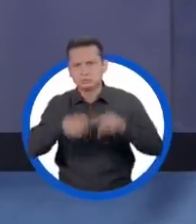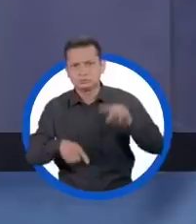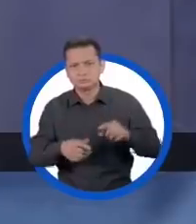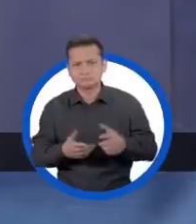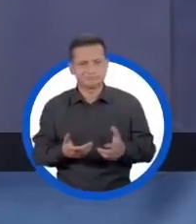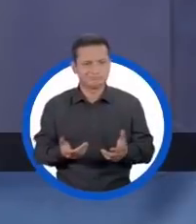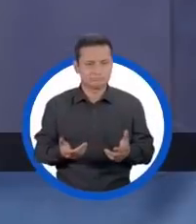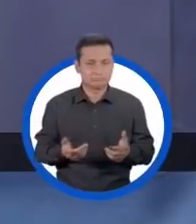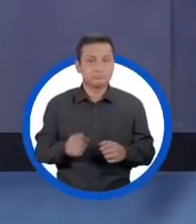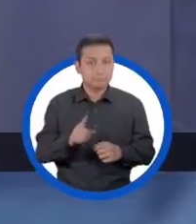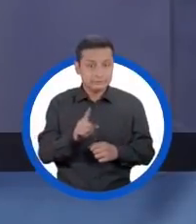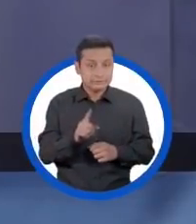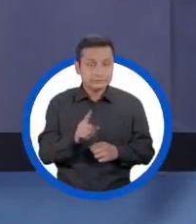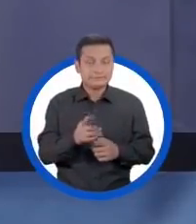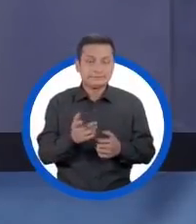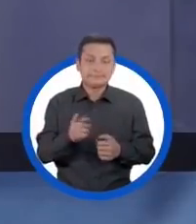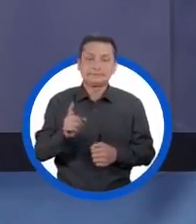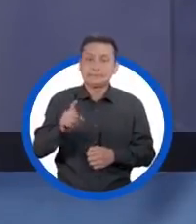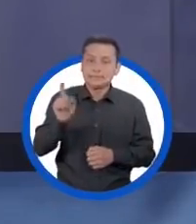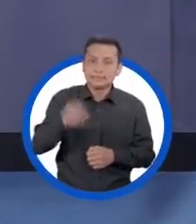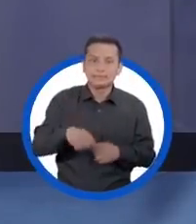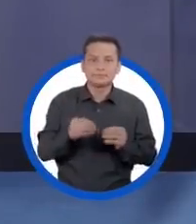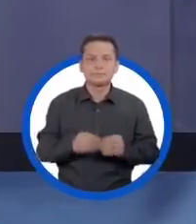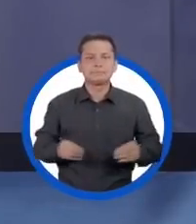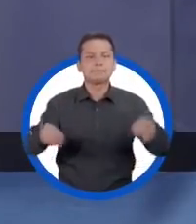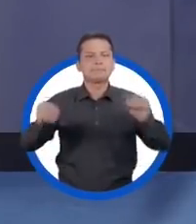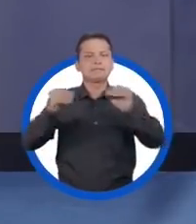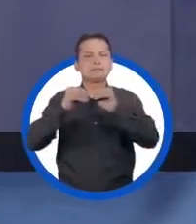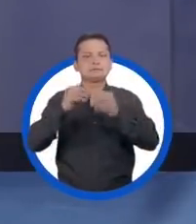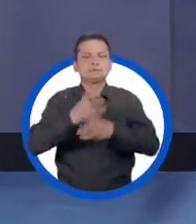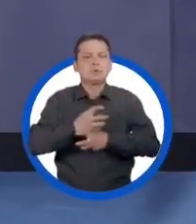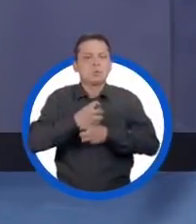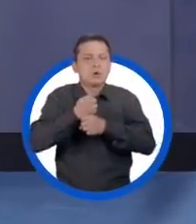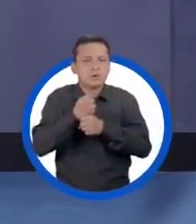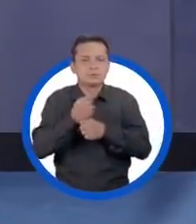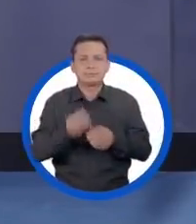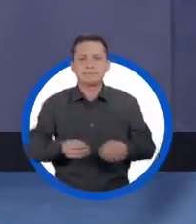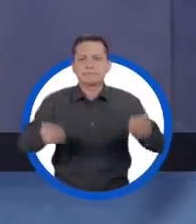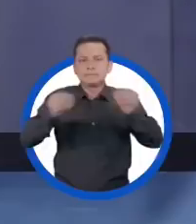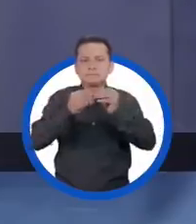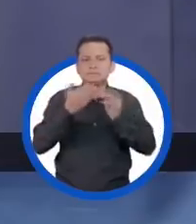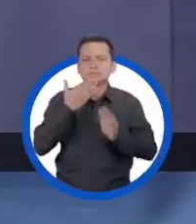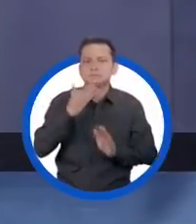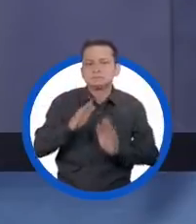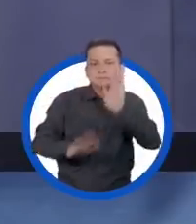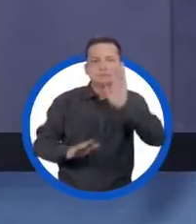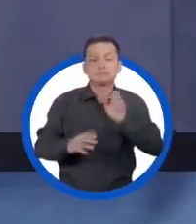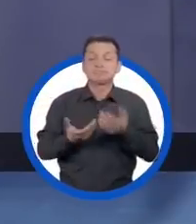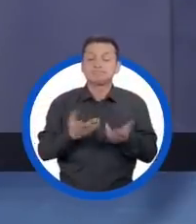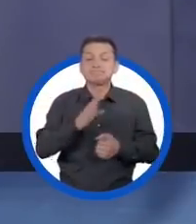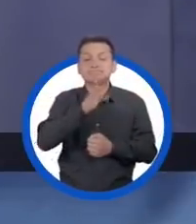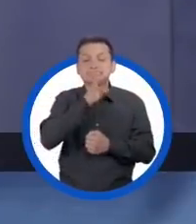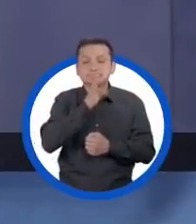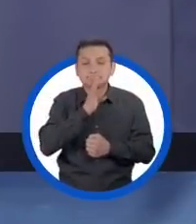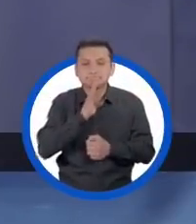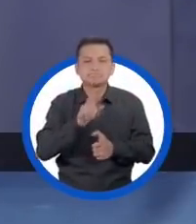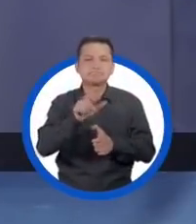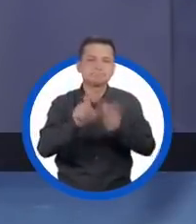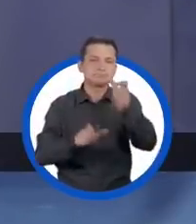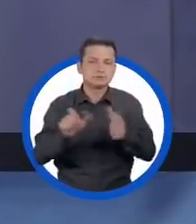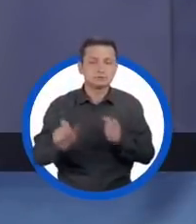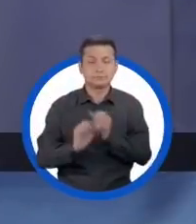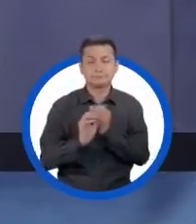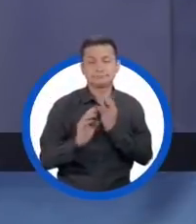ecuatoriana, aunque sí implicó mayores niveles de compromiso y